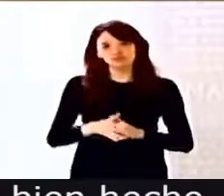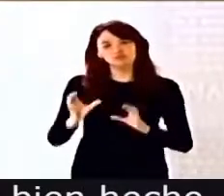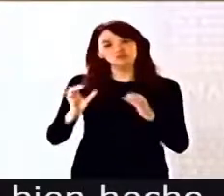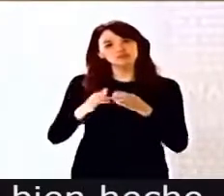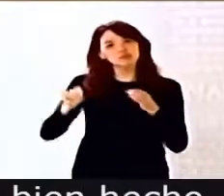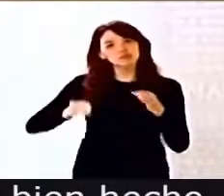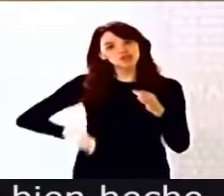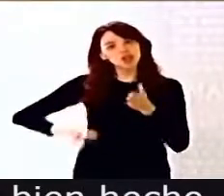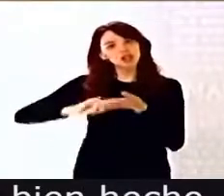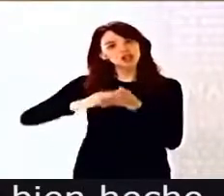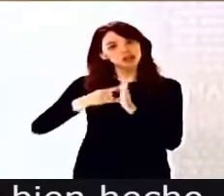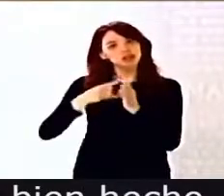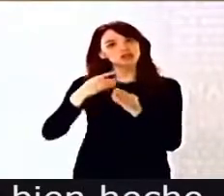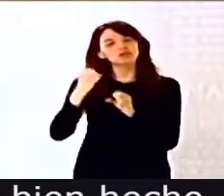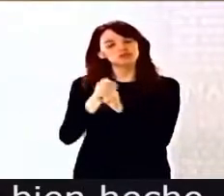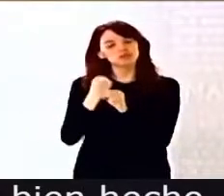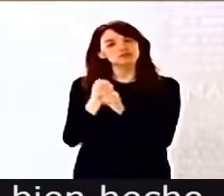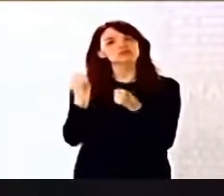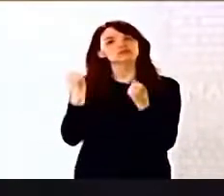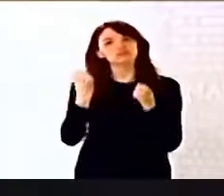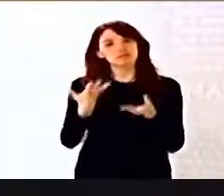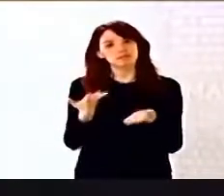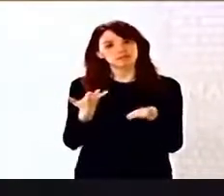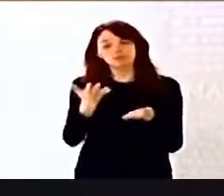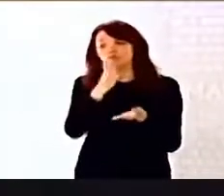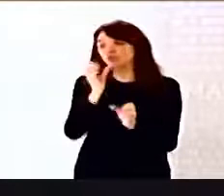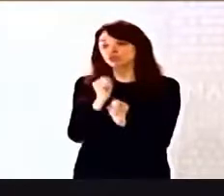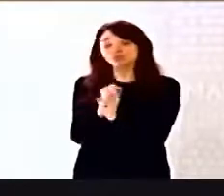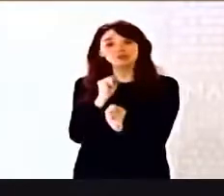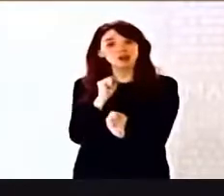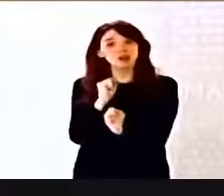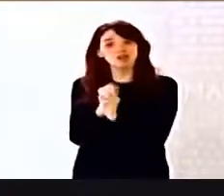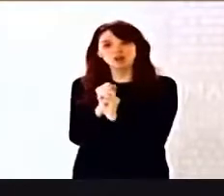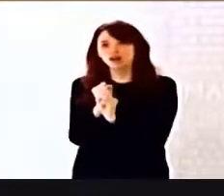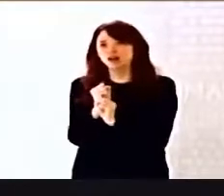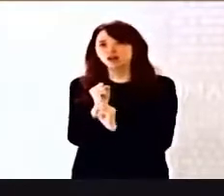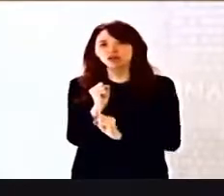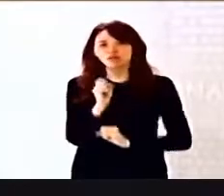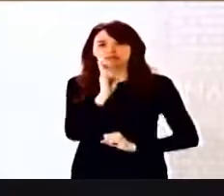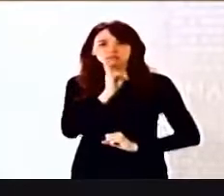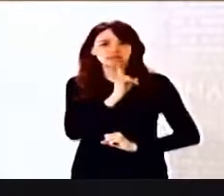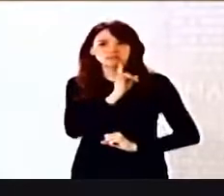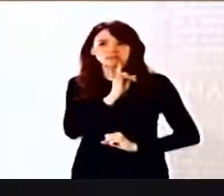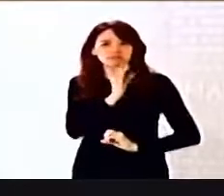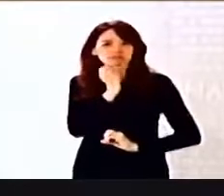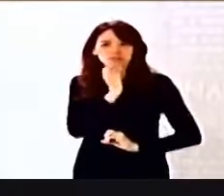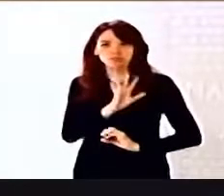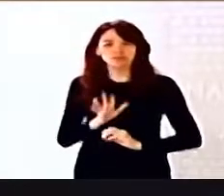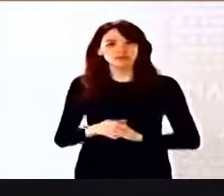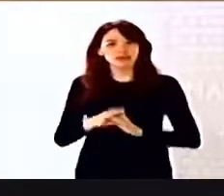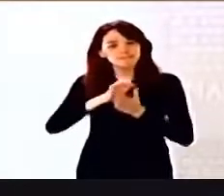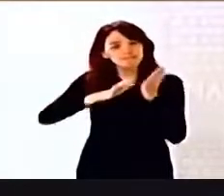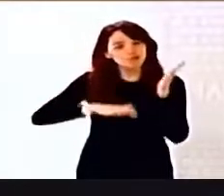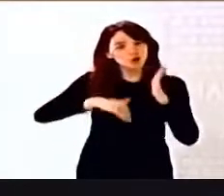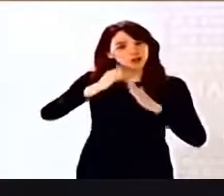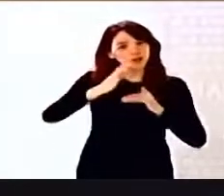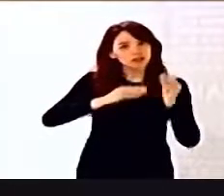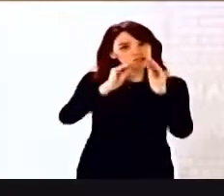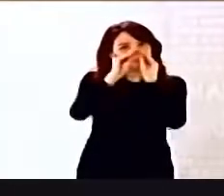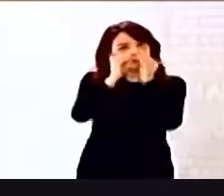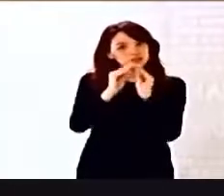nuestros técnicos, que han hecho un trabajo admirable en los informes con